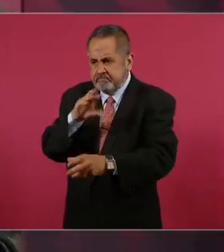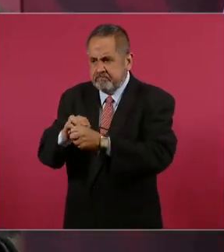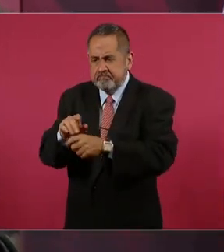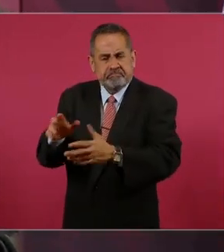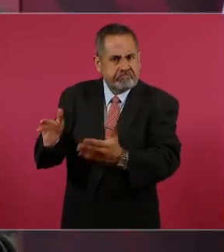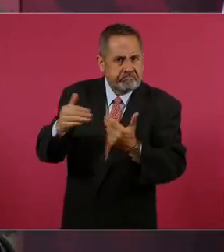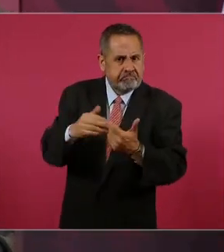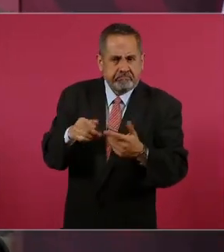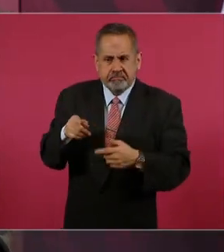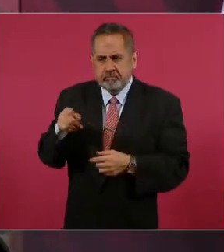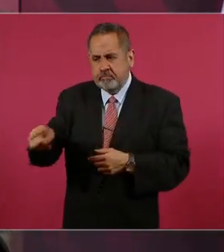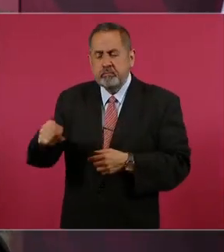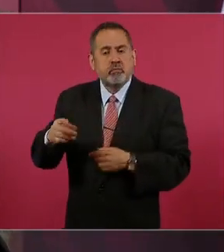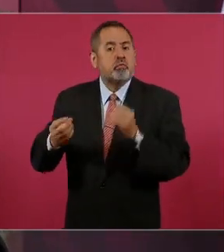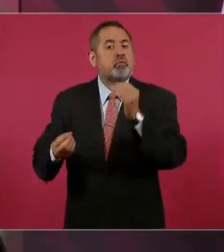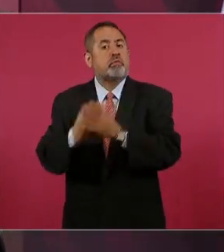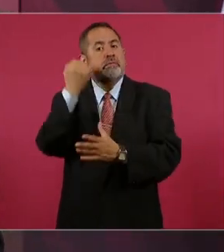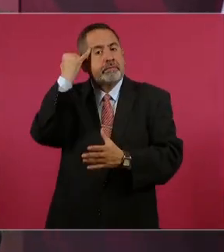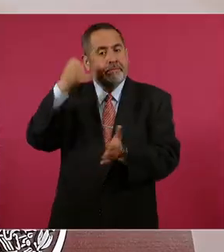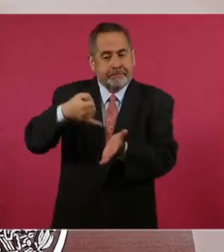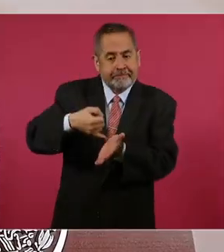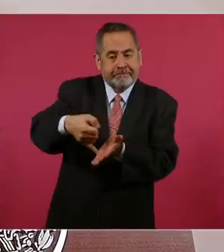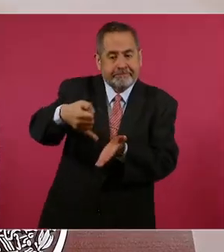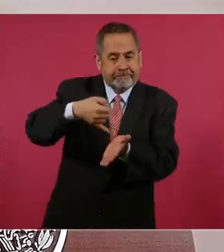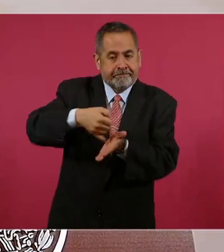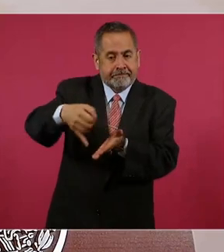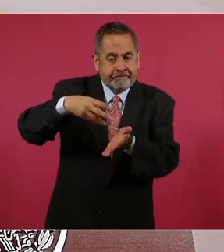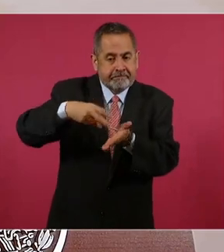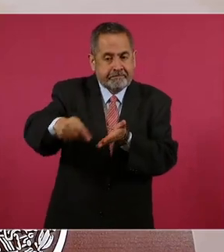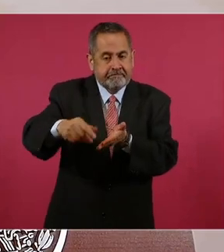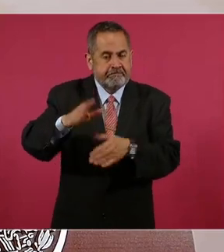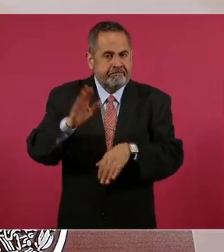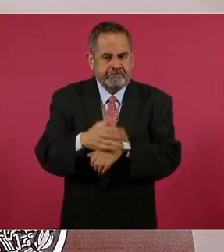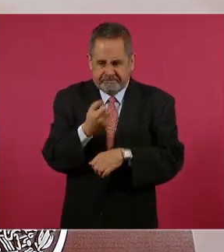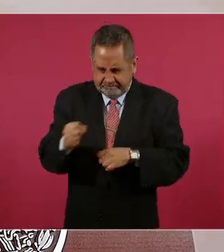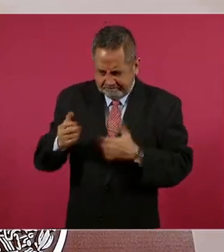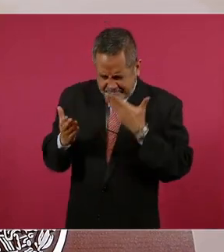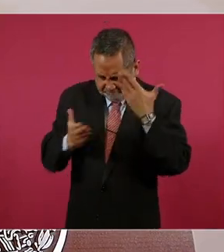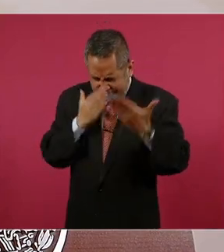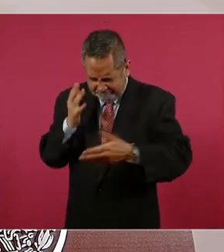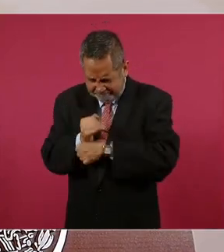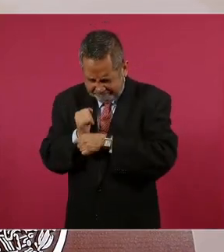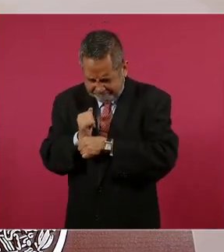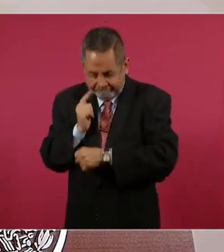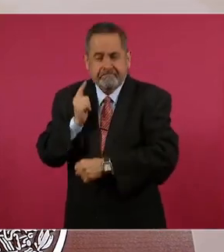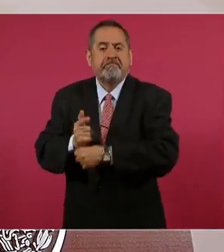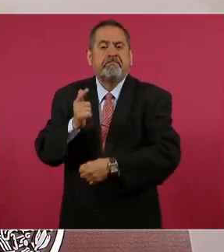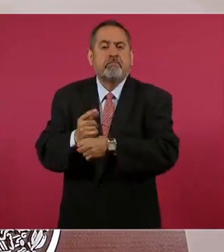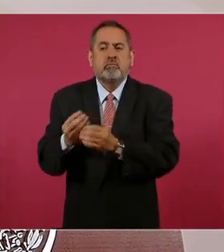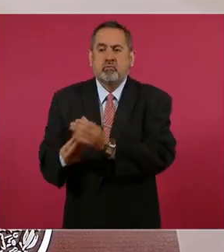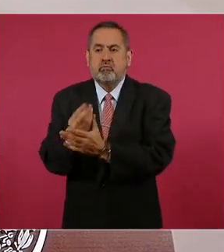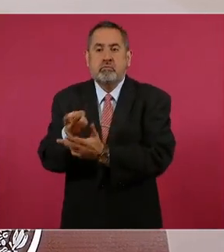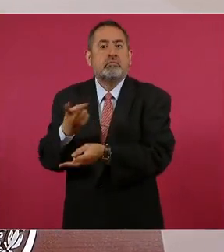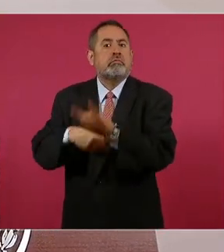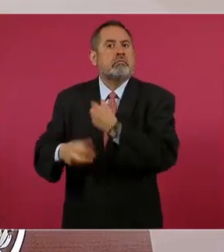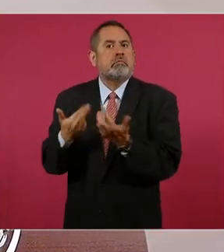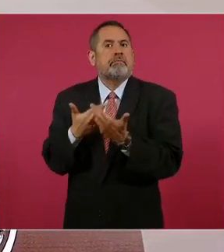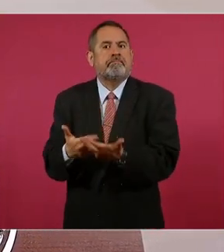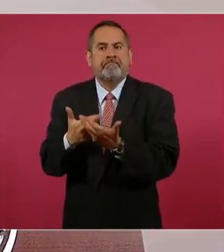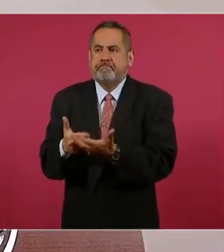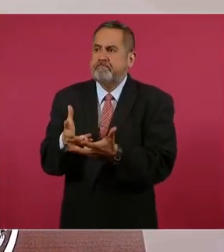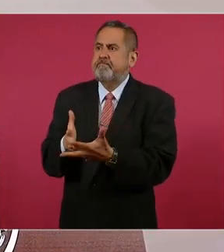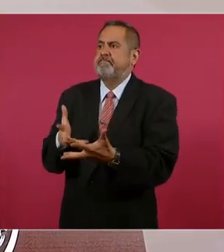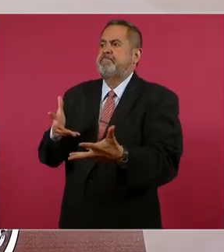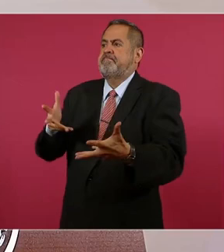métodos de cultivos nuevos y más productivos, lo cual muy pronto incrementó en